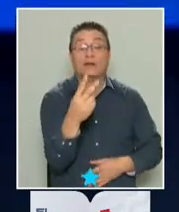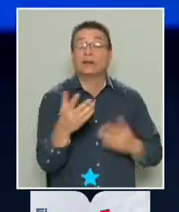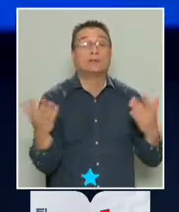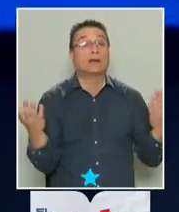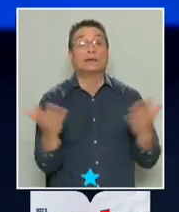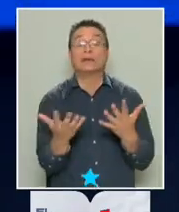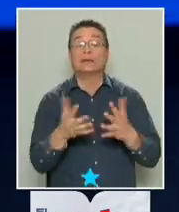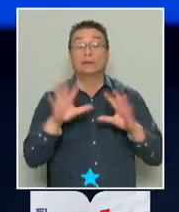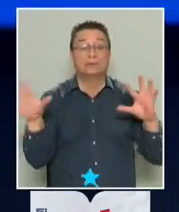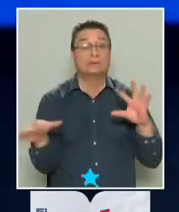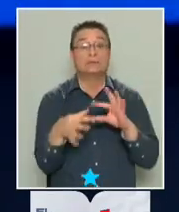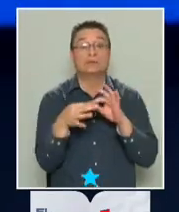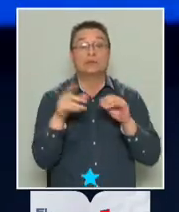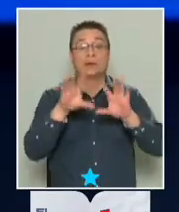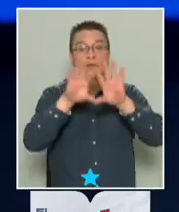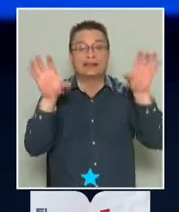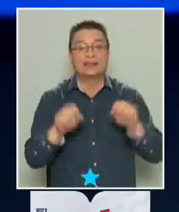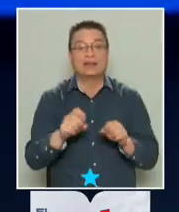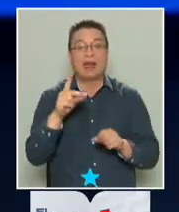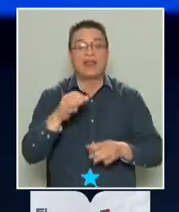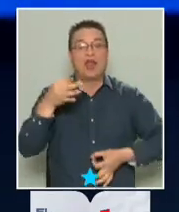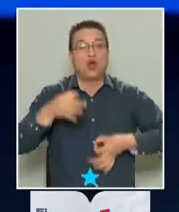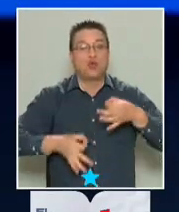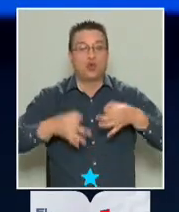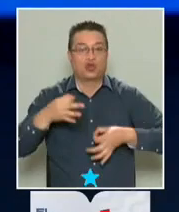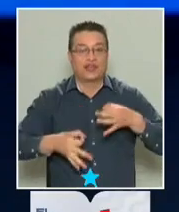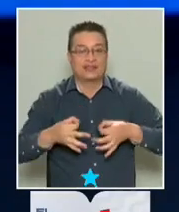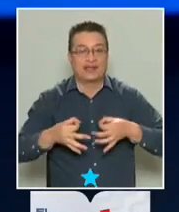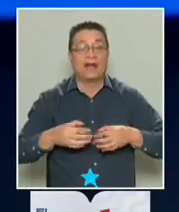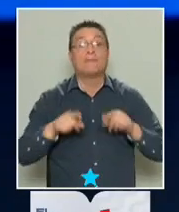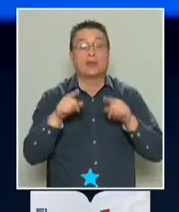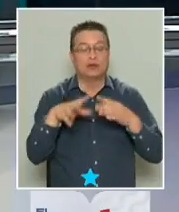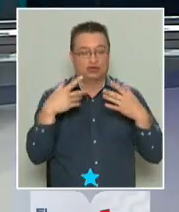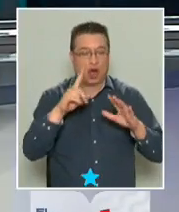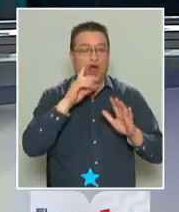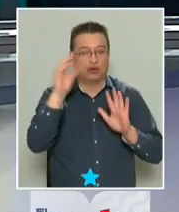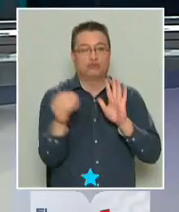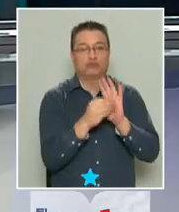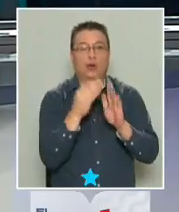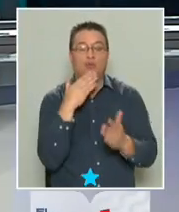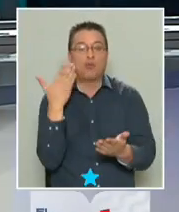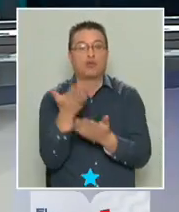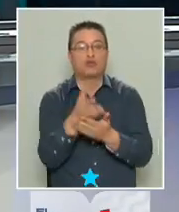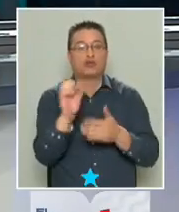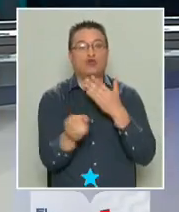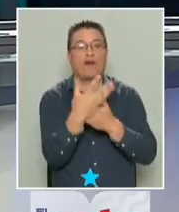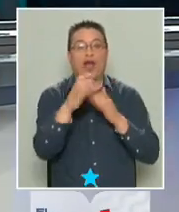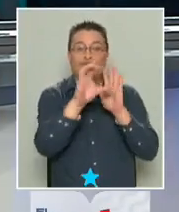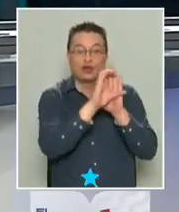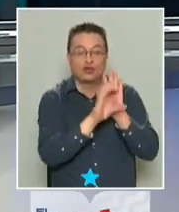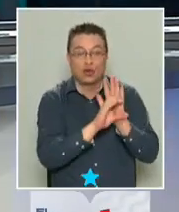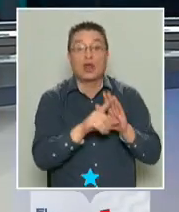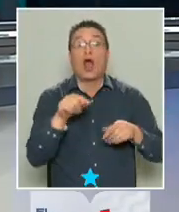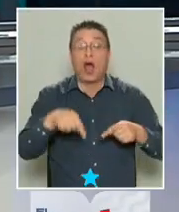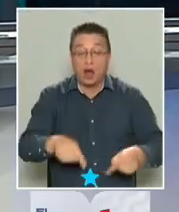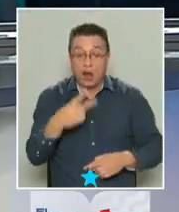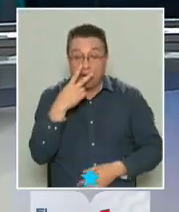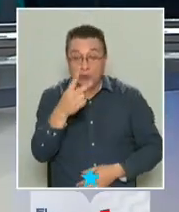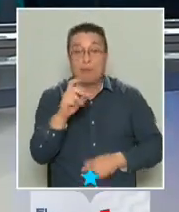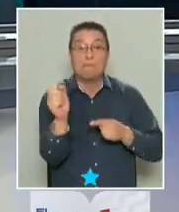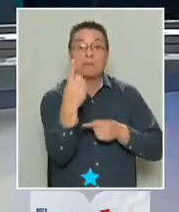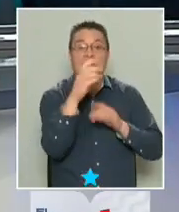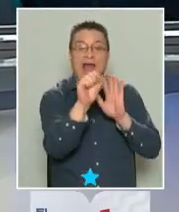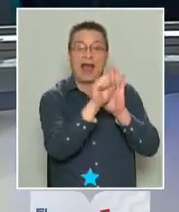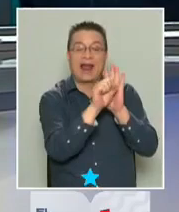el informe del sistema de justicia parte de lo que ya está la propuesta de nueva constitución llevamos de inmediato con el primer